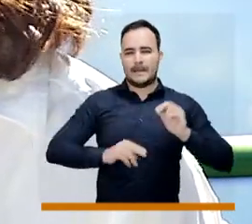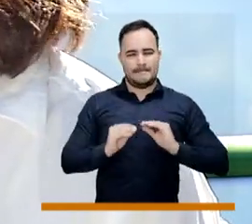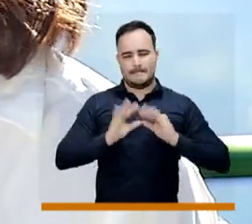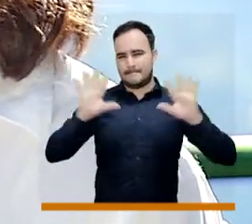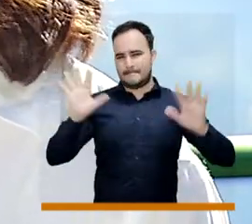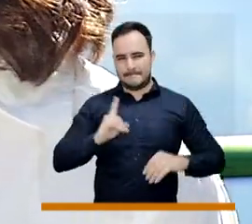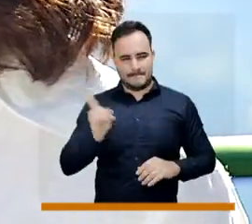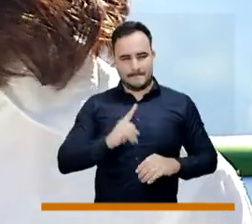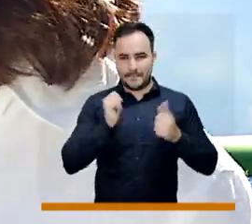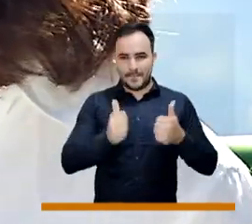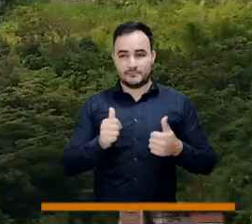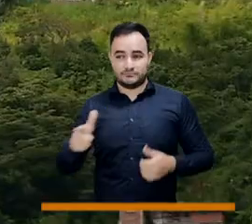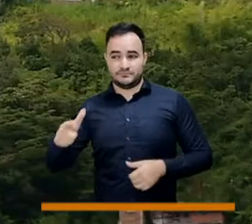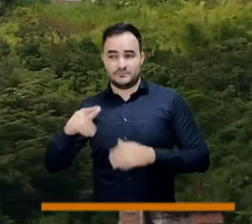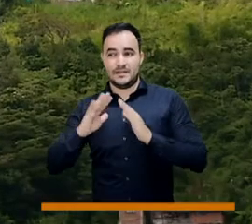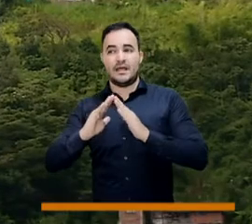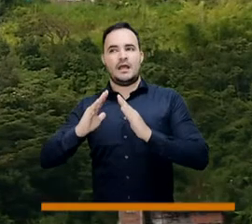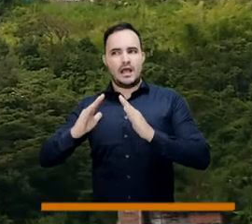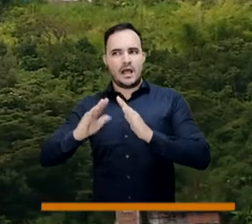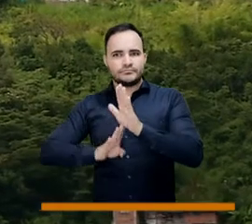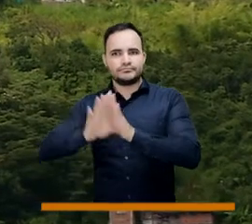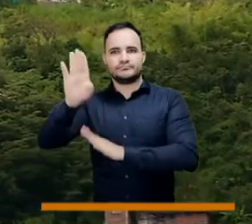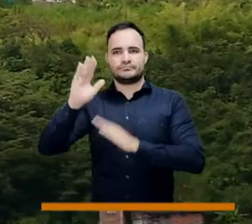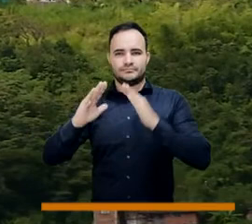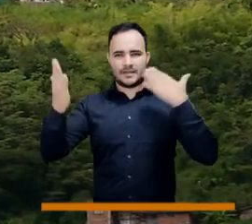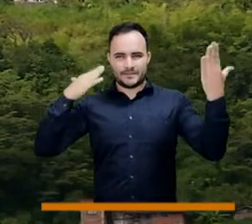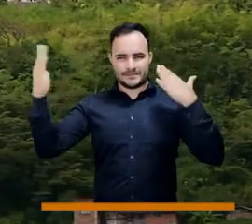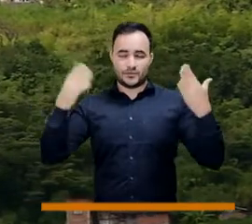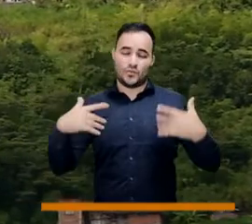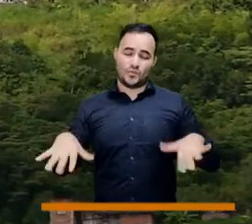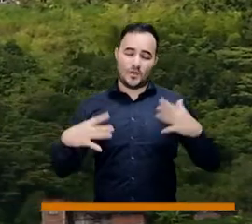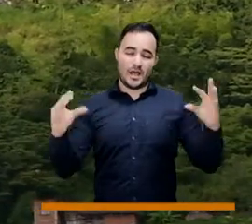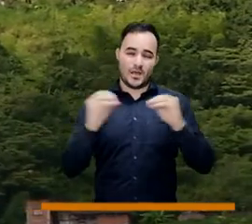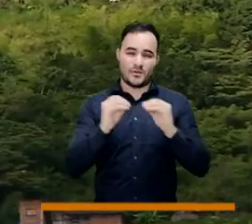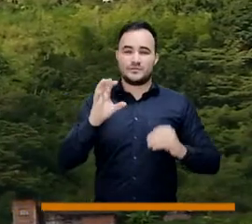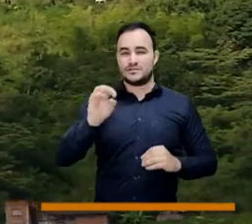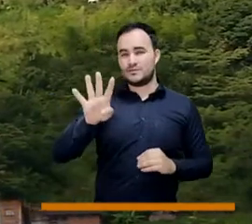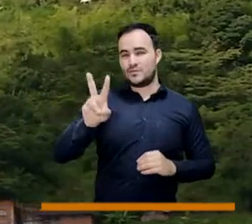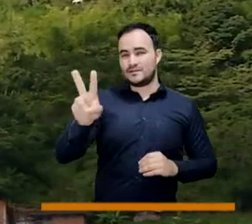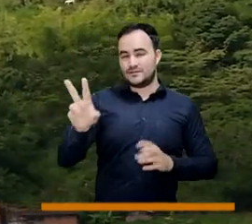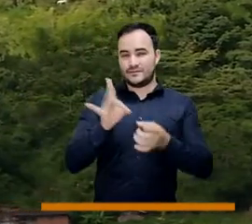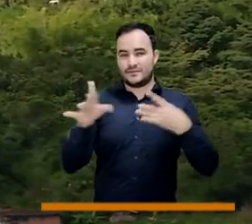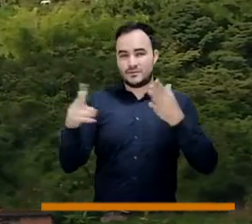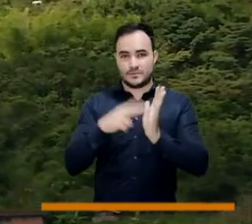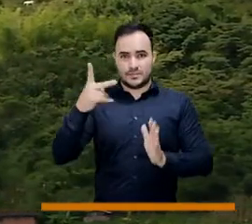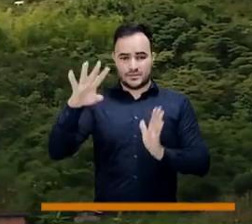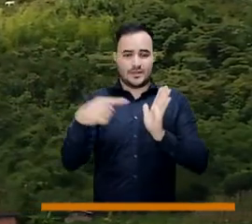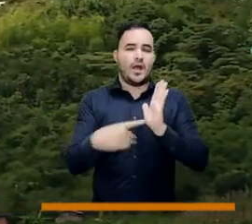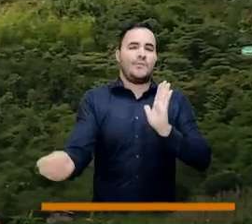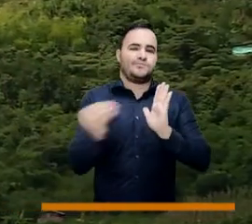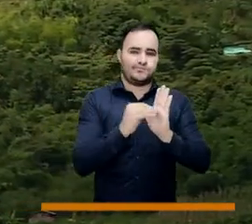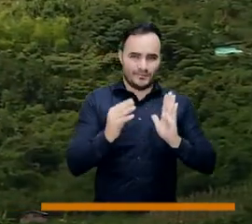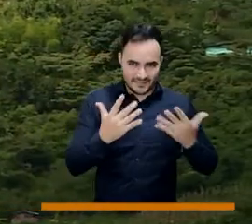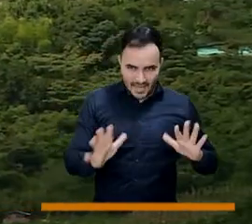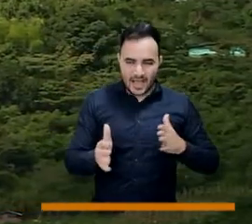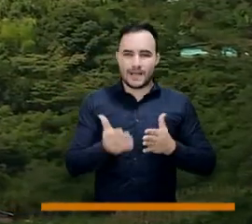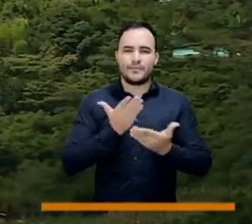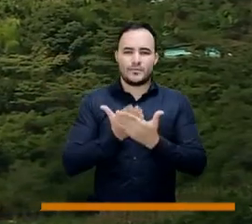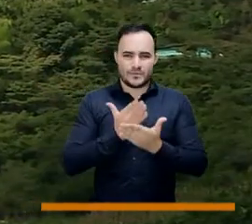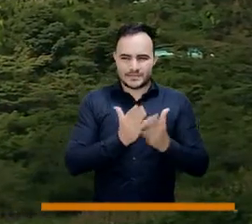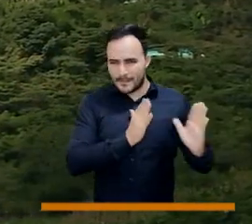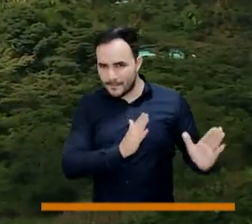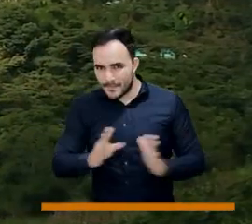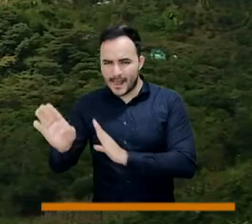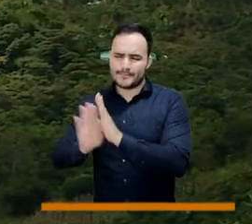Rural Campesino es una propuesta que ya está en plan de ordenamiento territorial en el Acuerdo 048 de 2014 y que busca